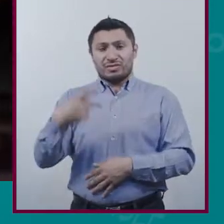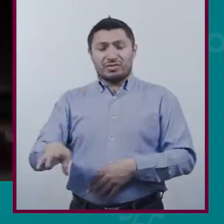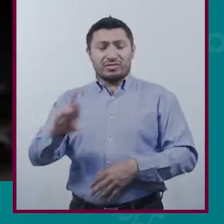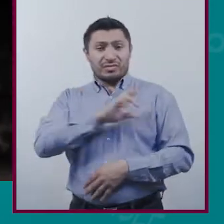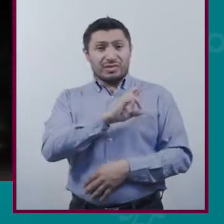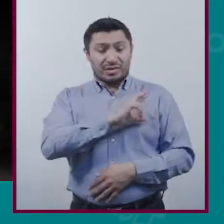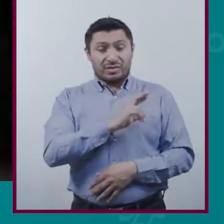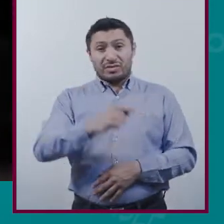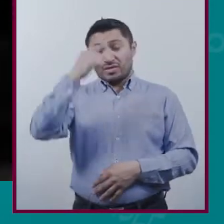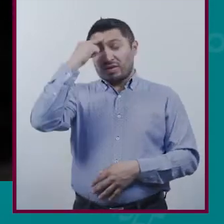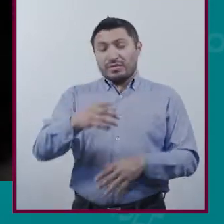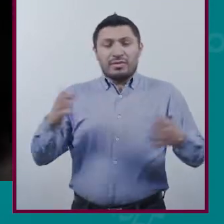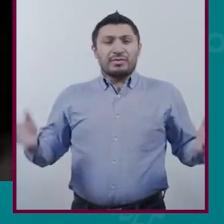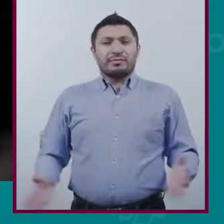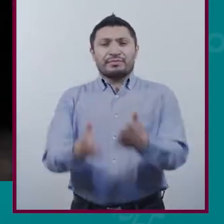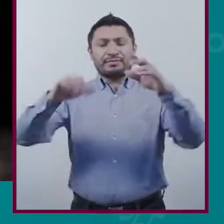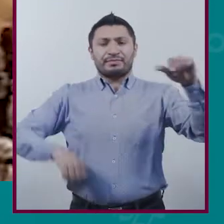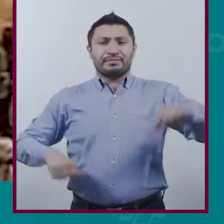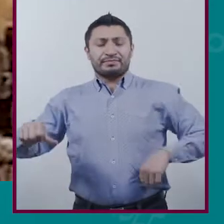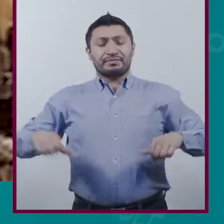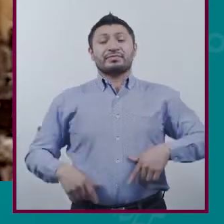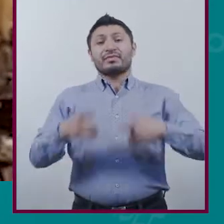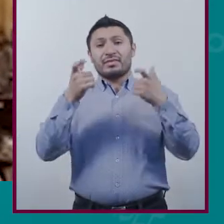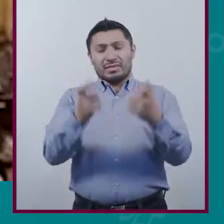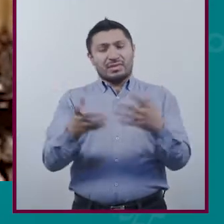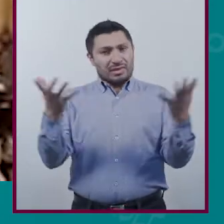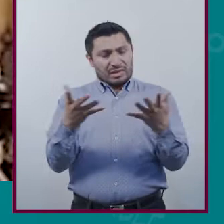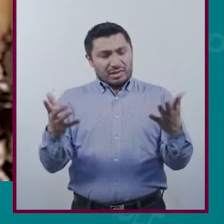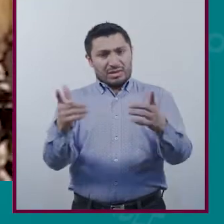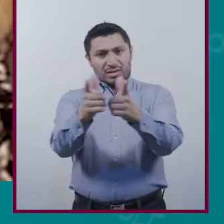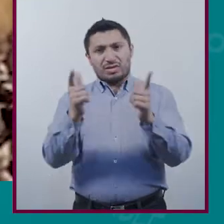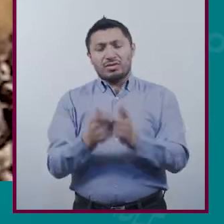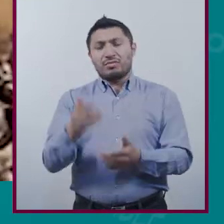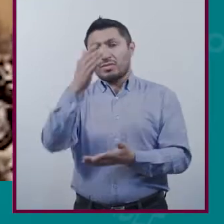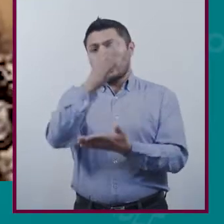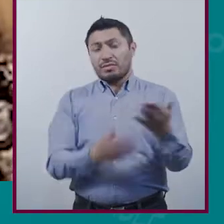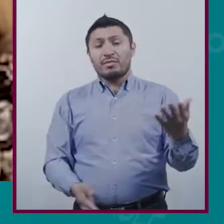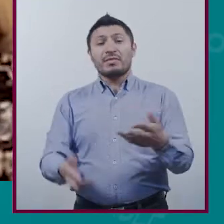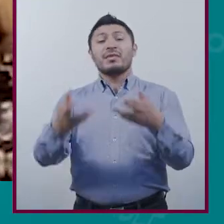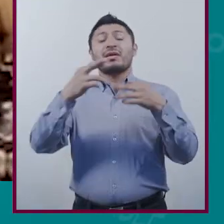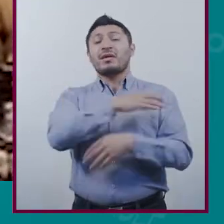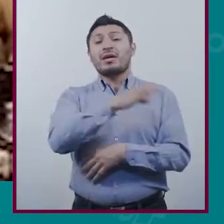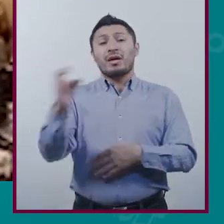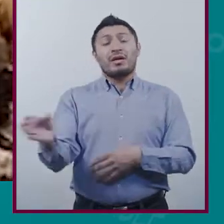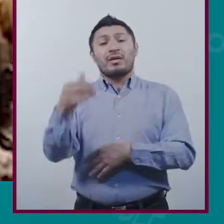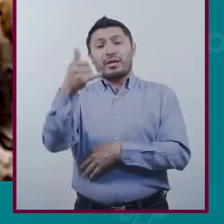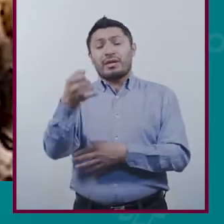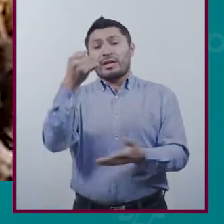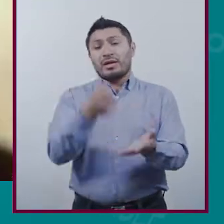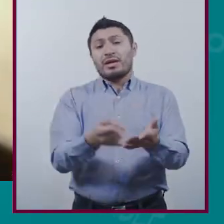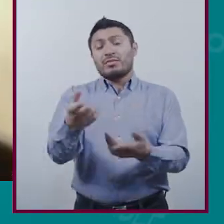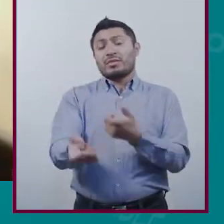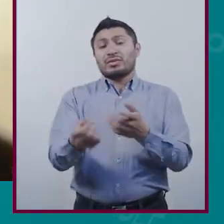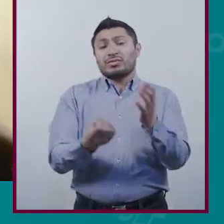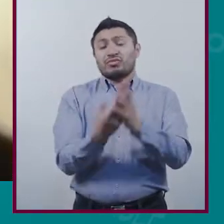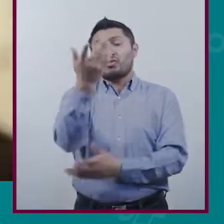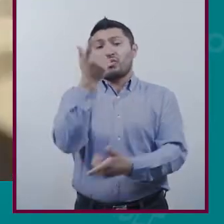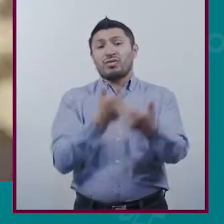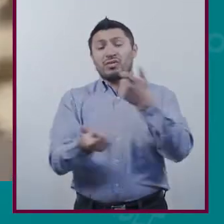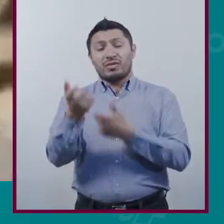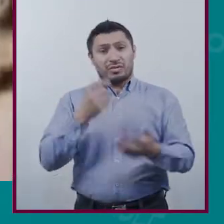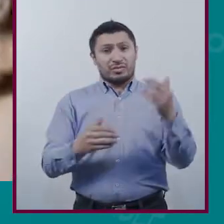con el fin de impulsar la actividad económica, crear una clase media rural y obtener impuestos de la nueva clase social.